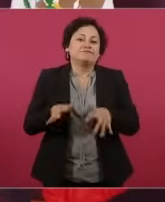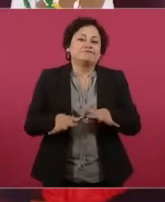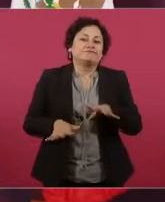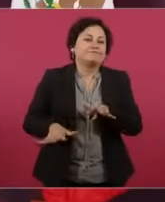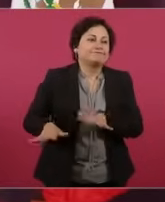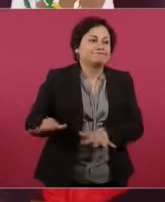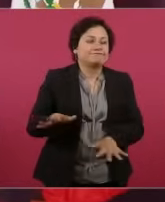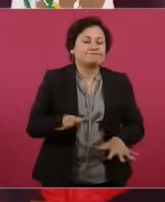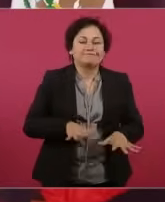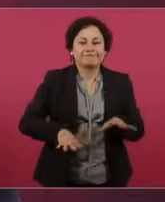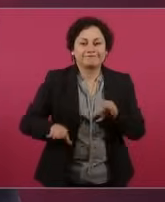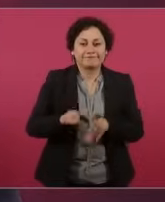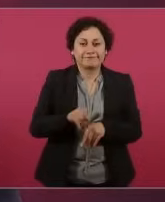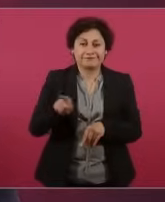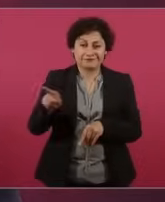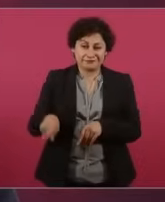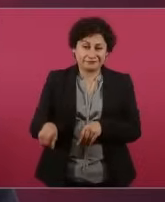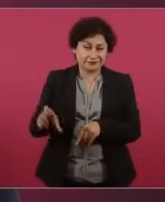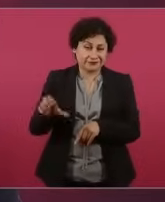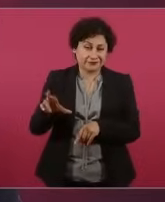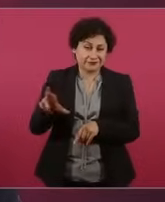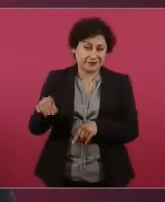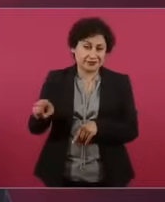Ciro estaba desesperado, ¿no?